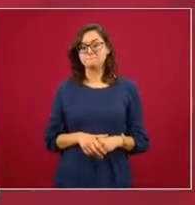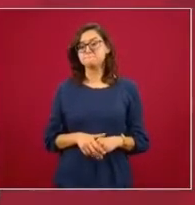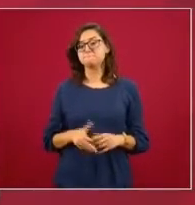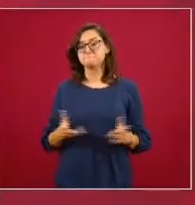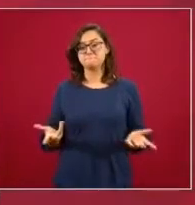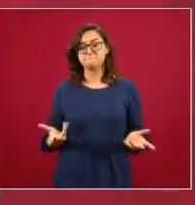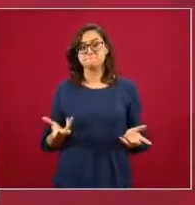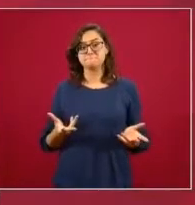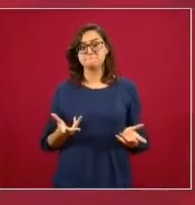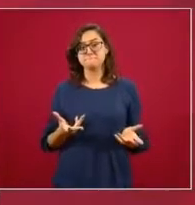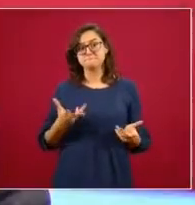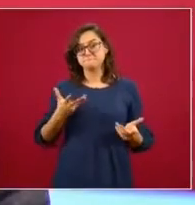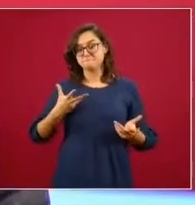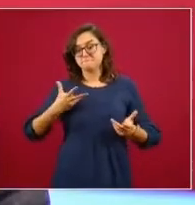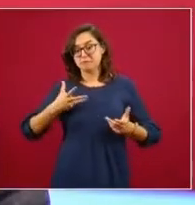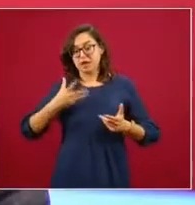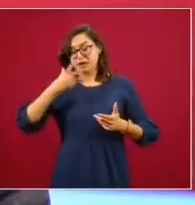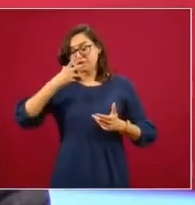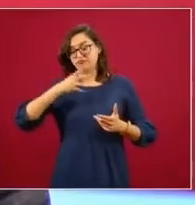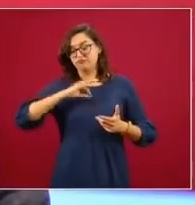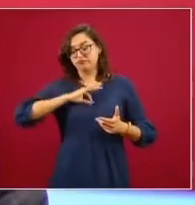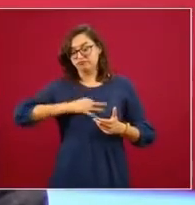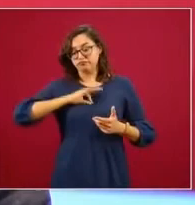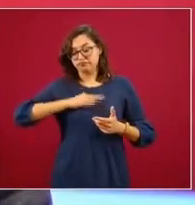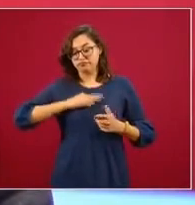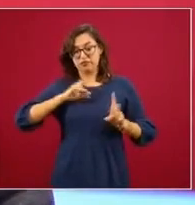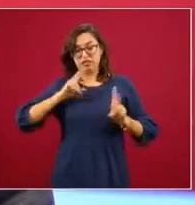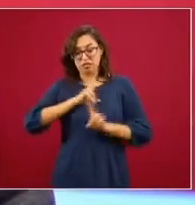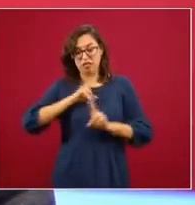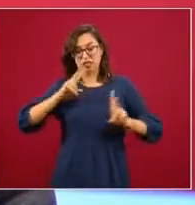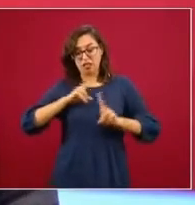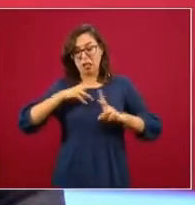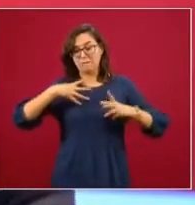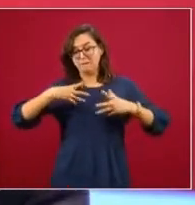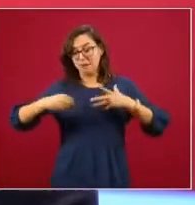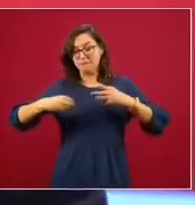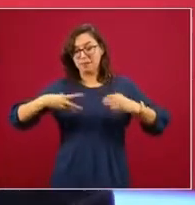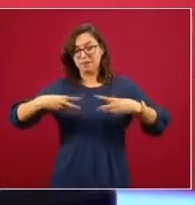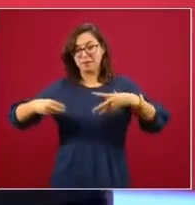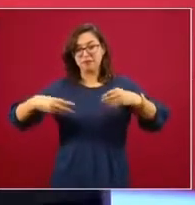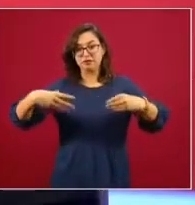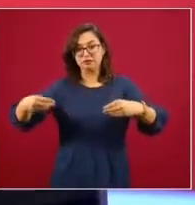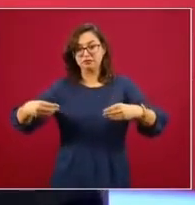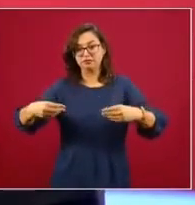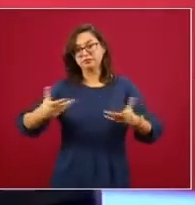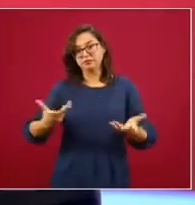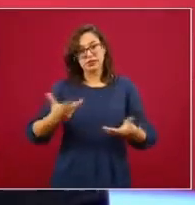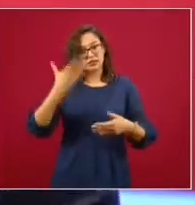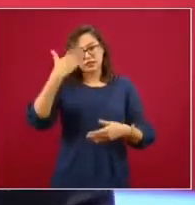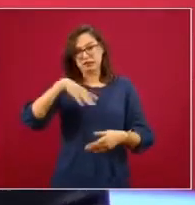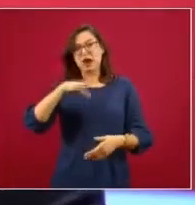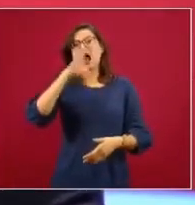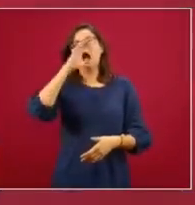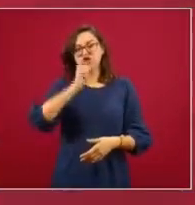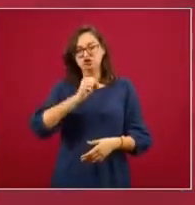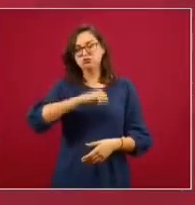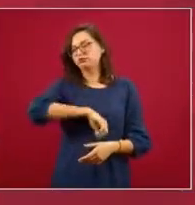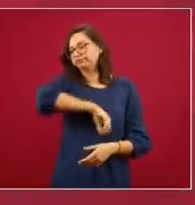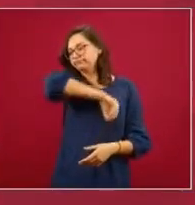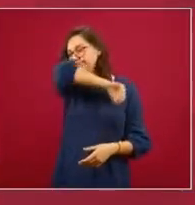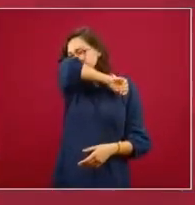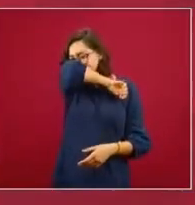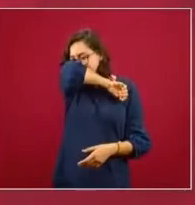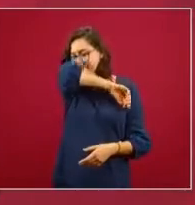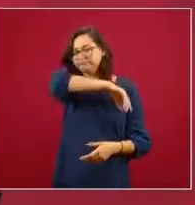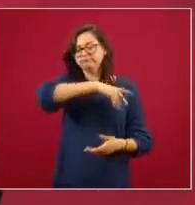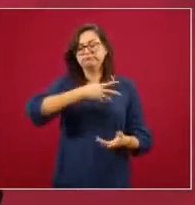de la transmisión de las enfermedades respiratorias. El proteger el estornudo con el ángulo del codo o con un